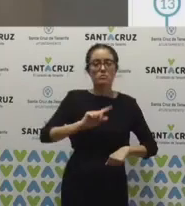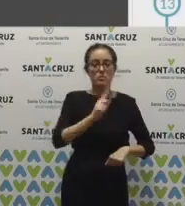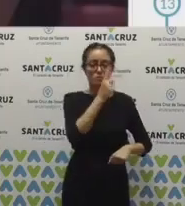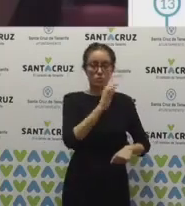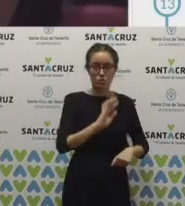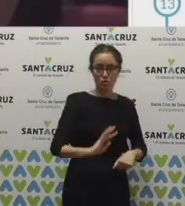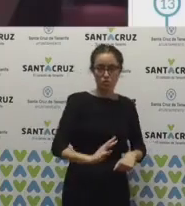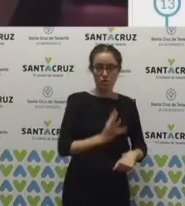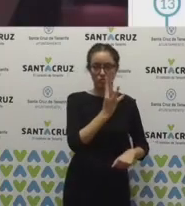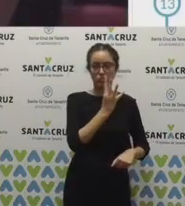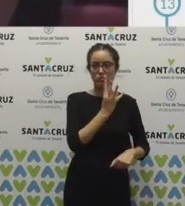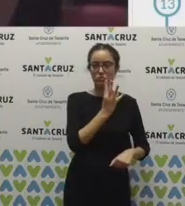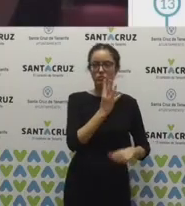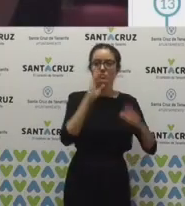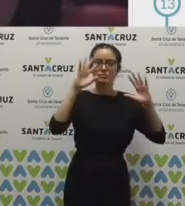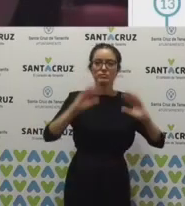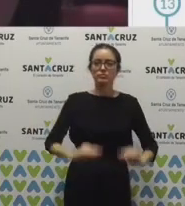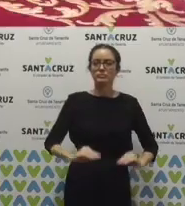generar dudas